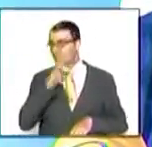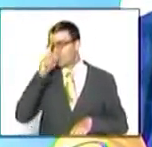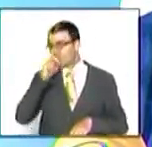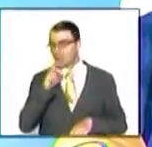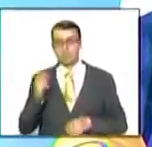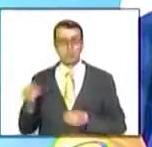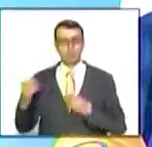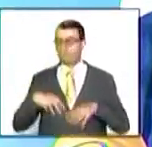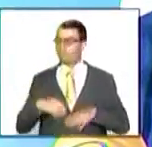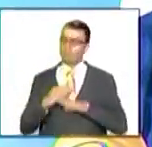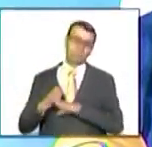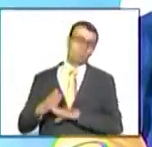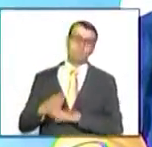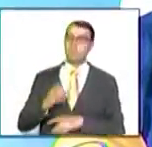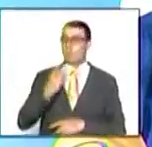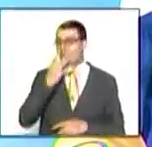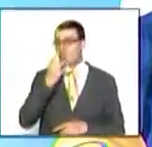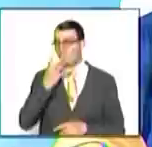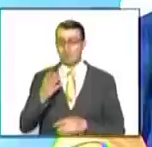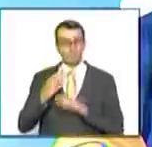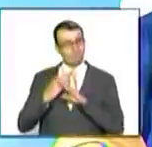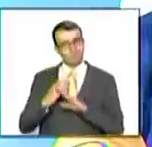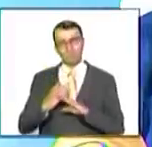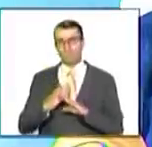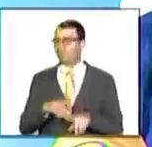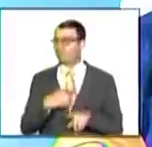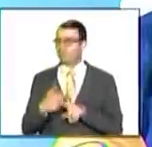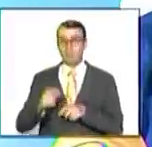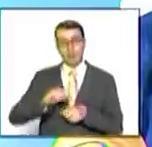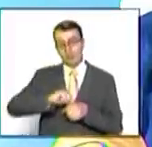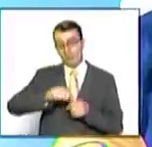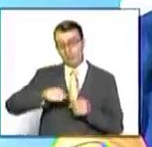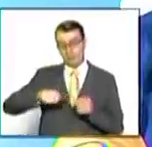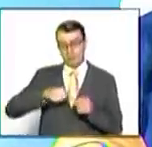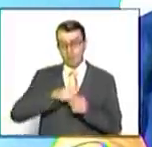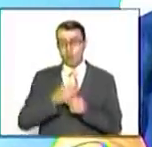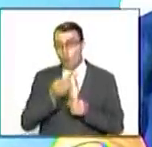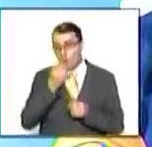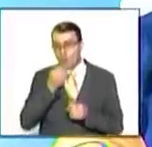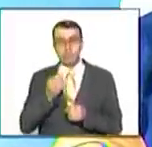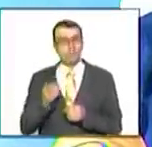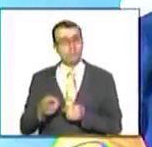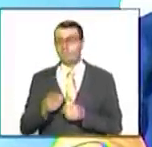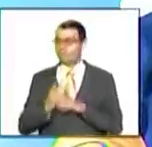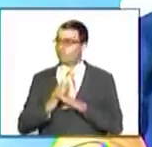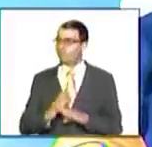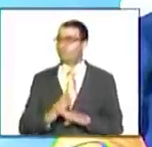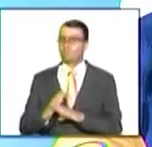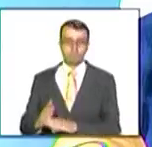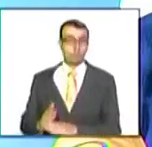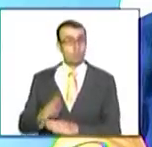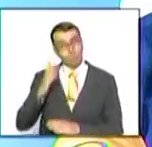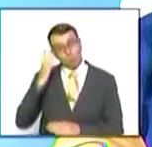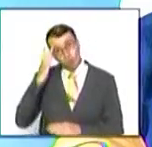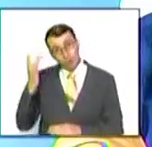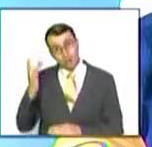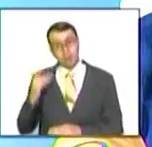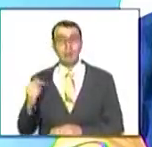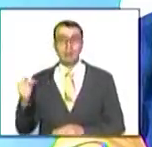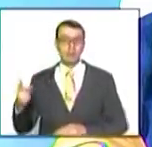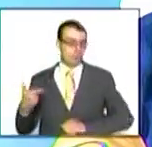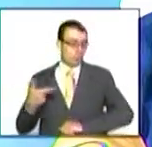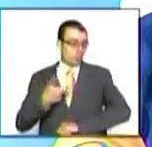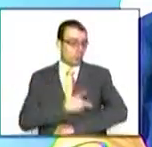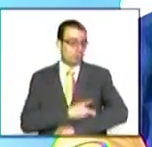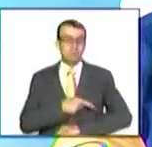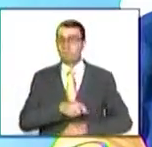los azúcares, embutidos, todo eso, porque pueden estropear inclusive el resultado